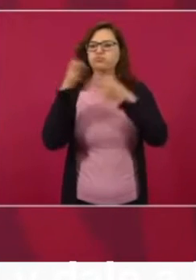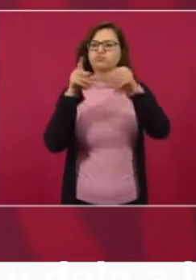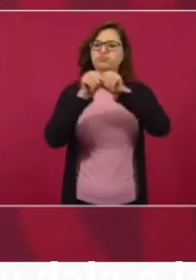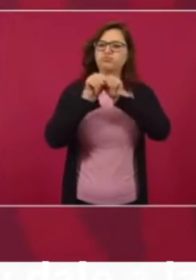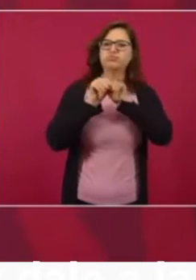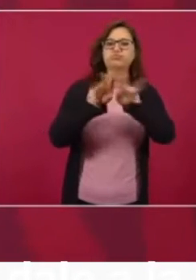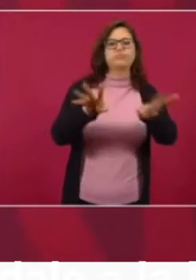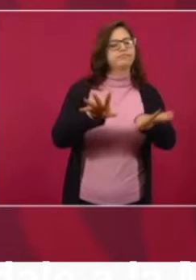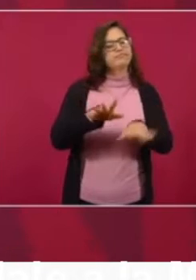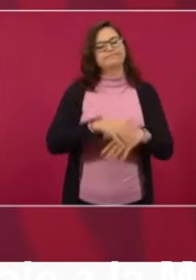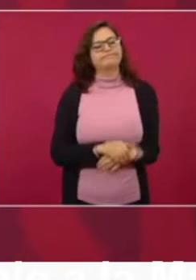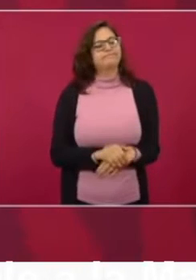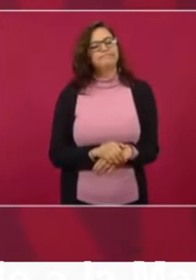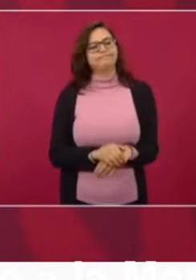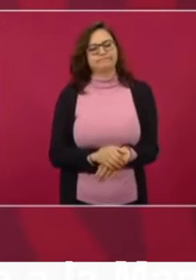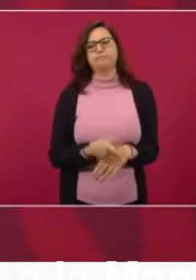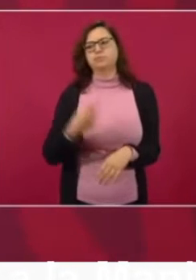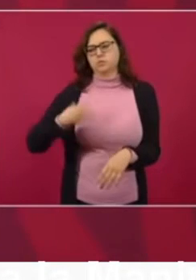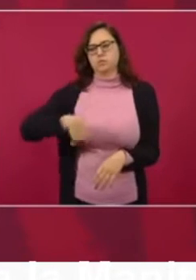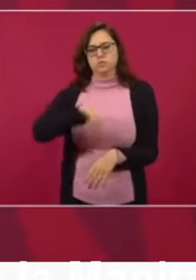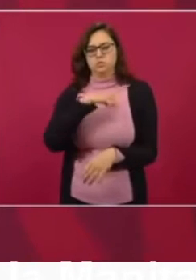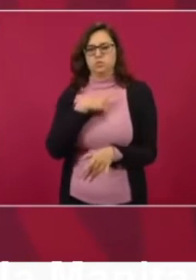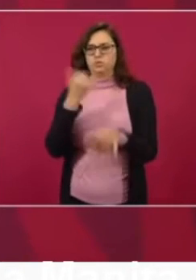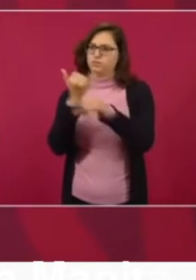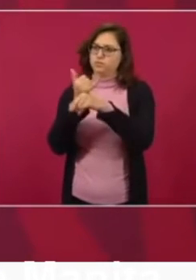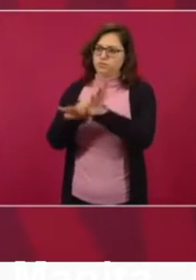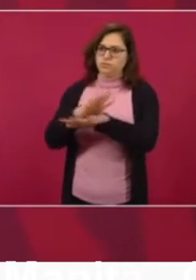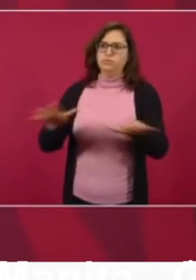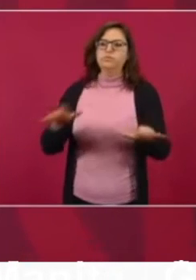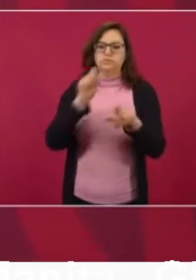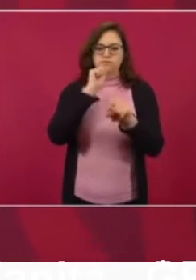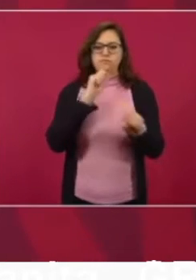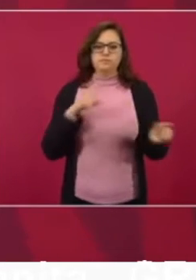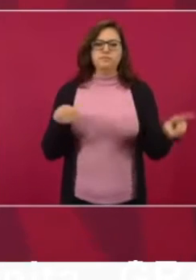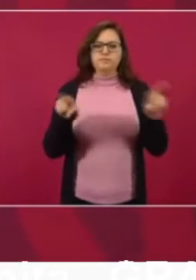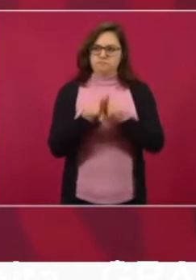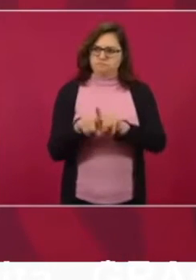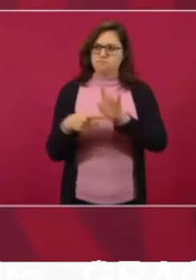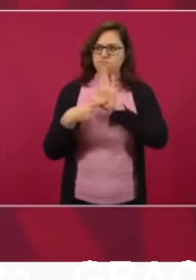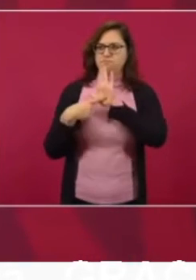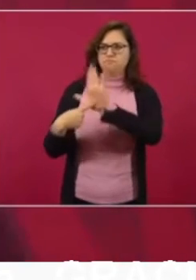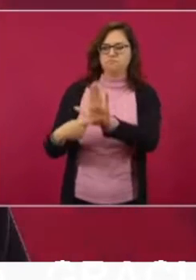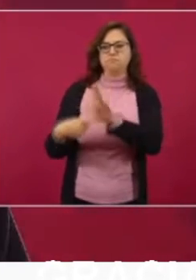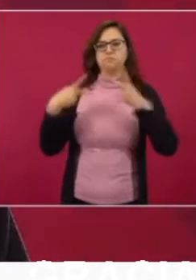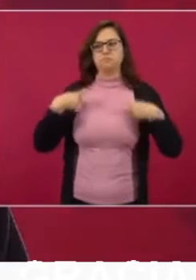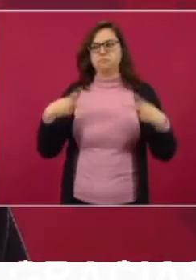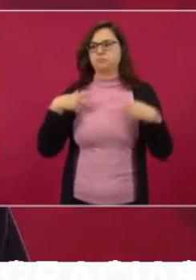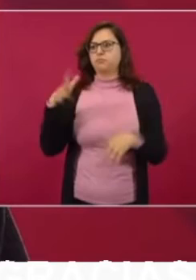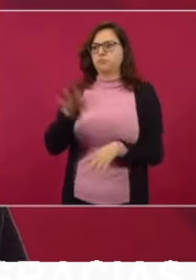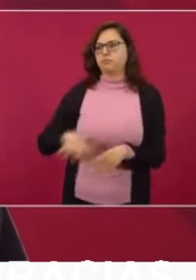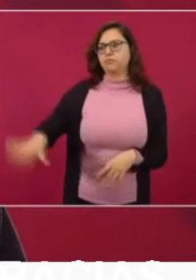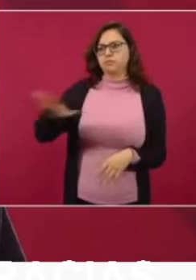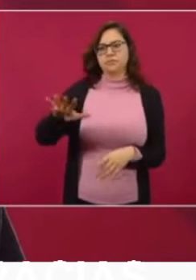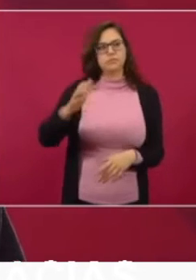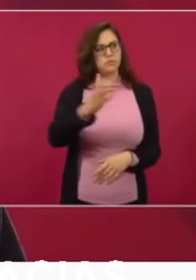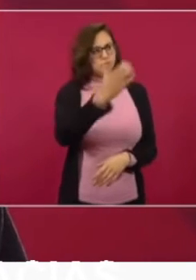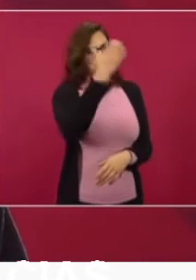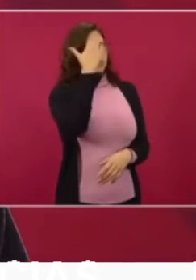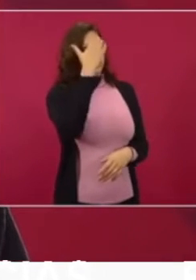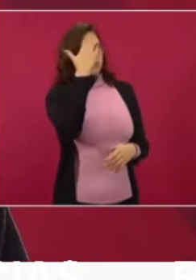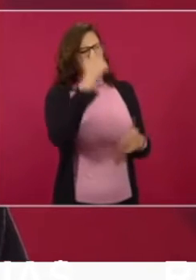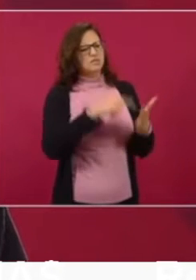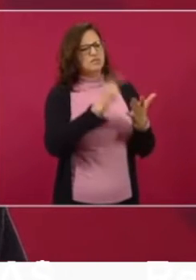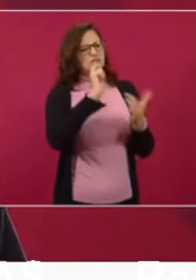información suficiente y lo segundo es que ayer respondió el oxxo